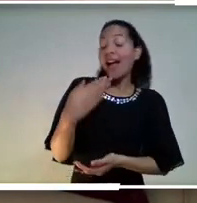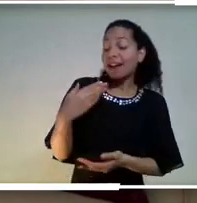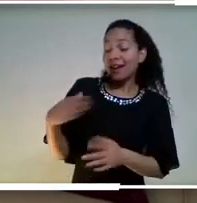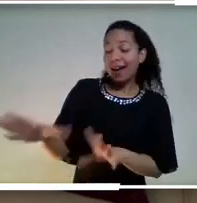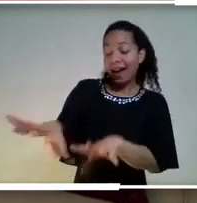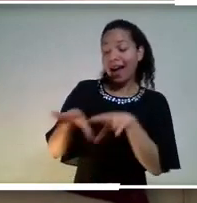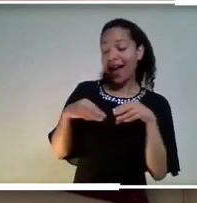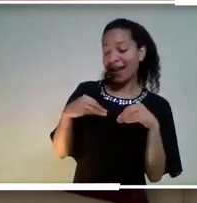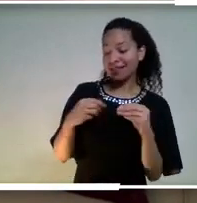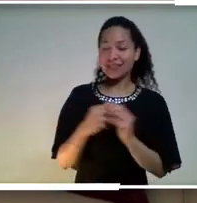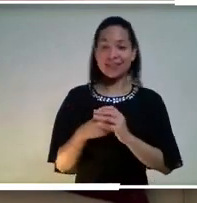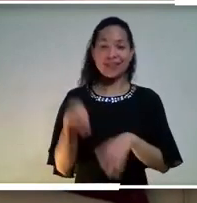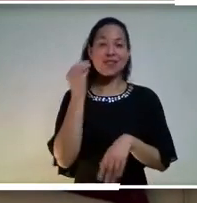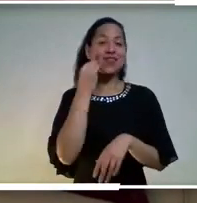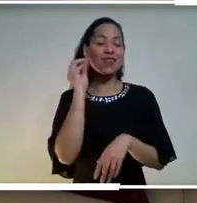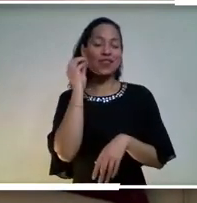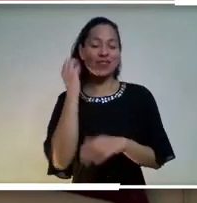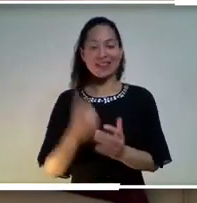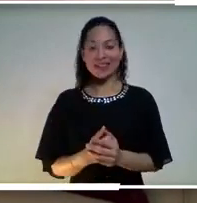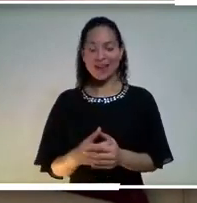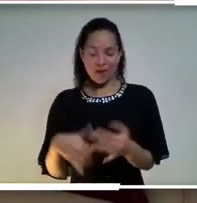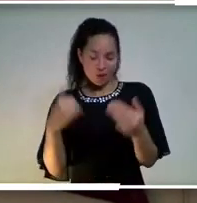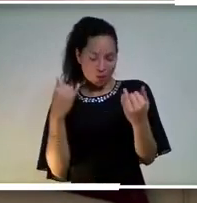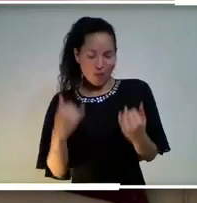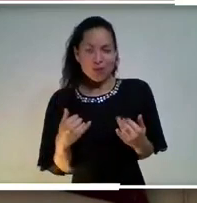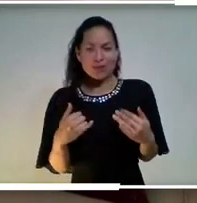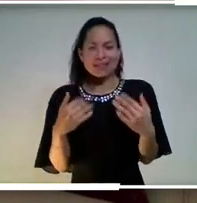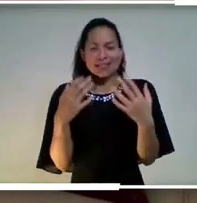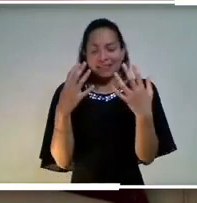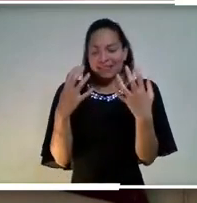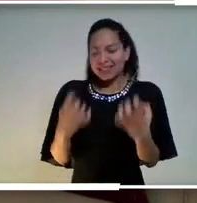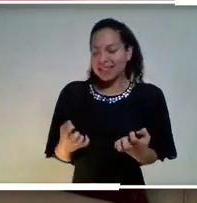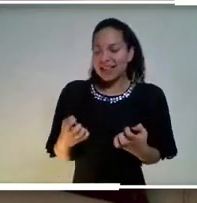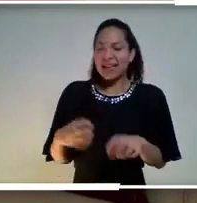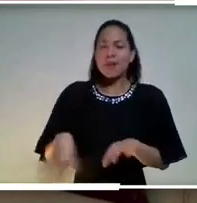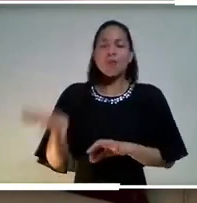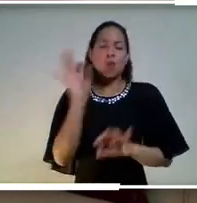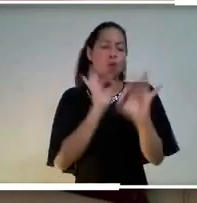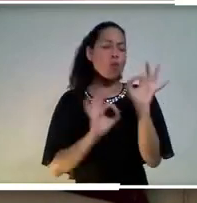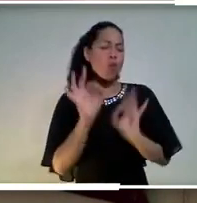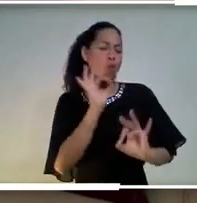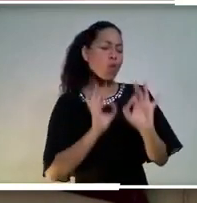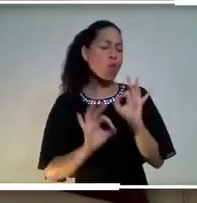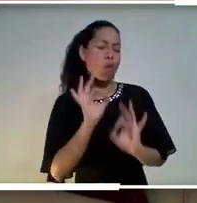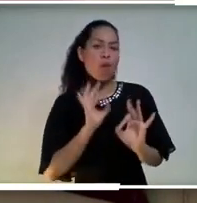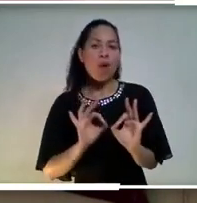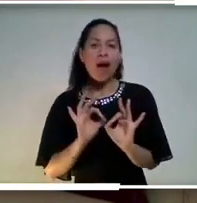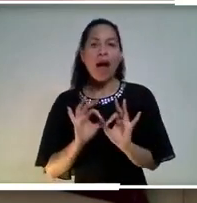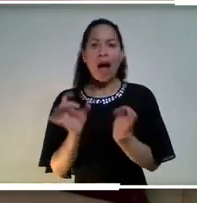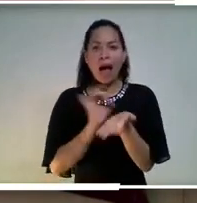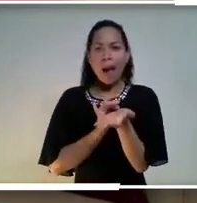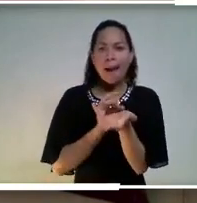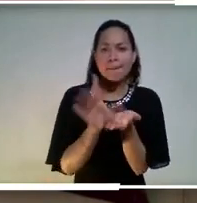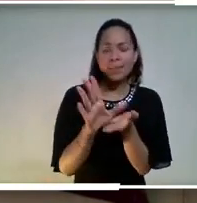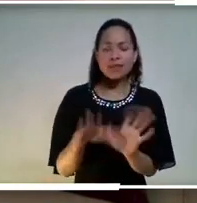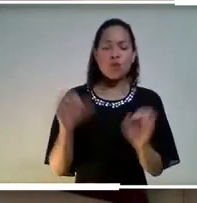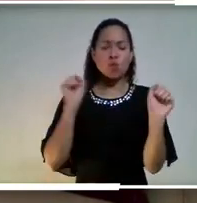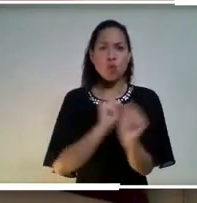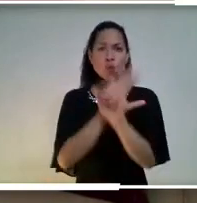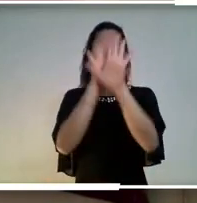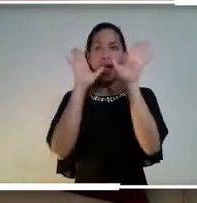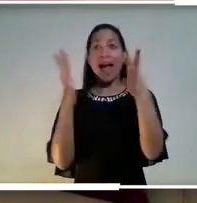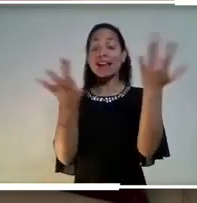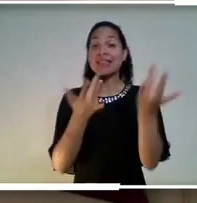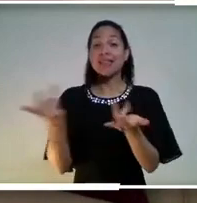estamos tratando de hacer la mejor programación posible para llevar tu mensaje claro de esperanza en jesús y su palabra